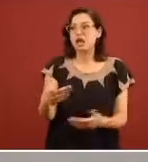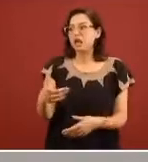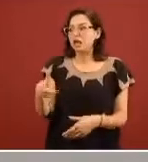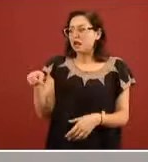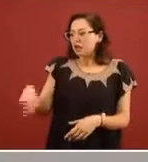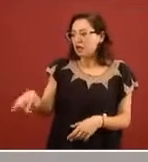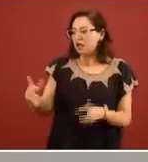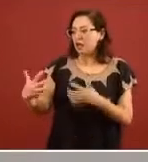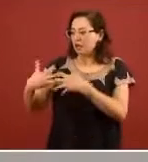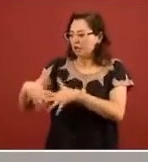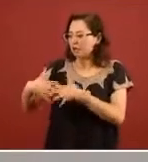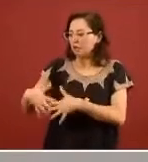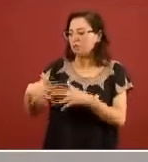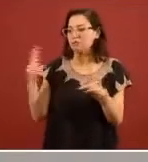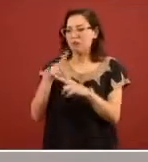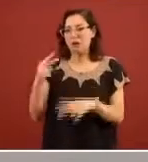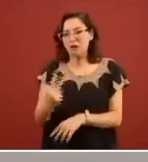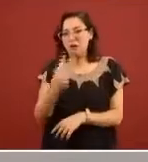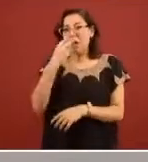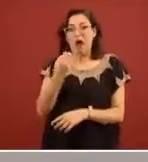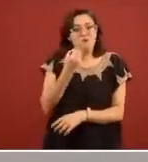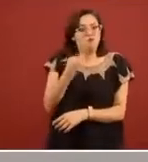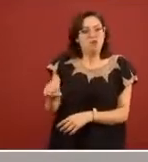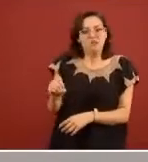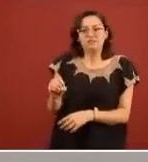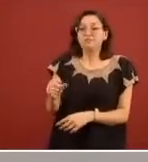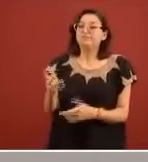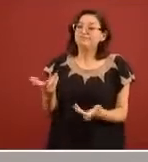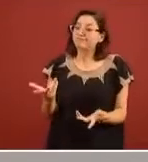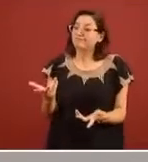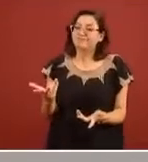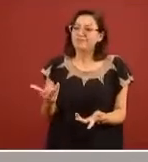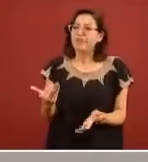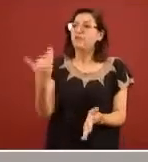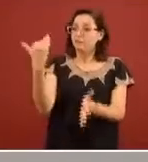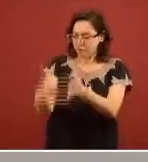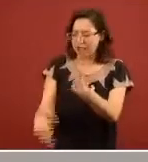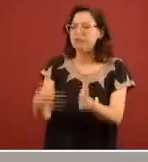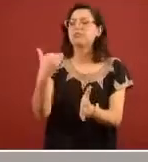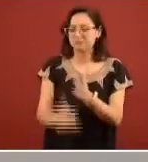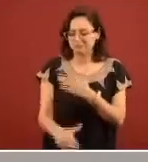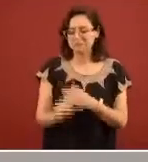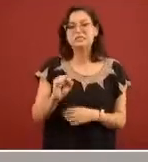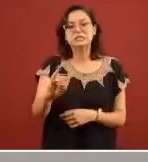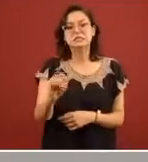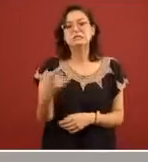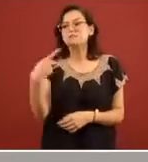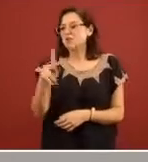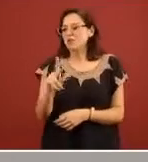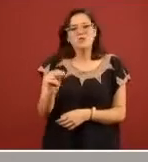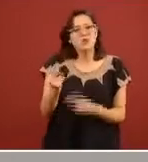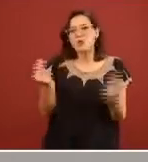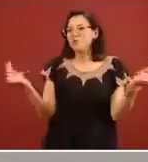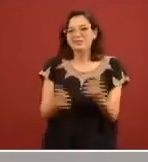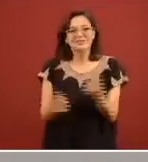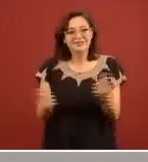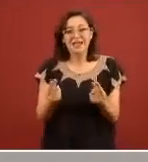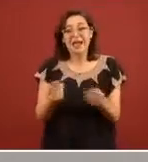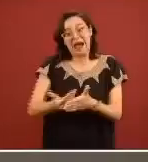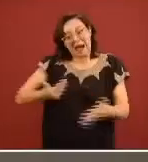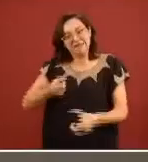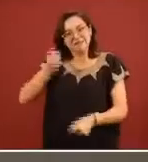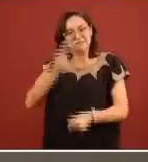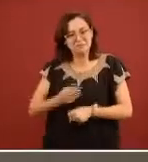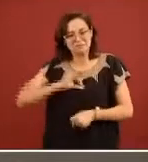respiradores, esos ventiladores que hacen falta, sí, pero todavía podemos disminuir el número de